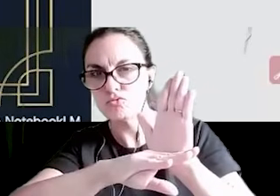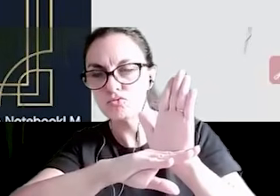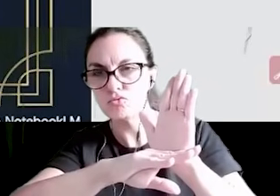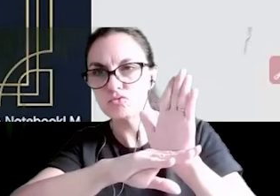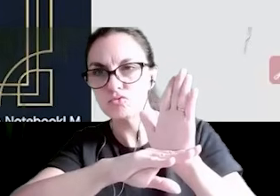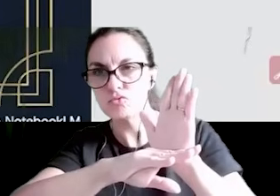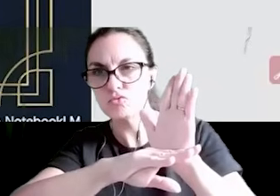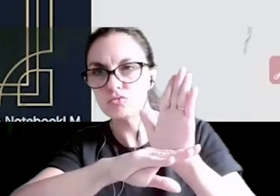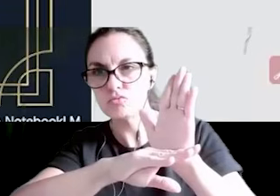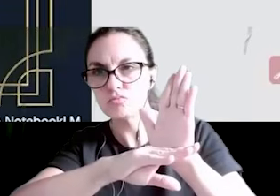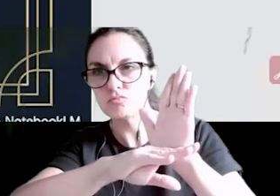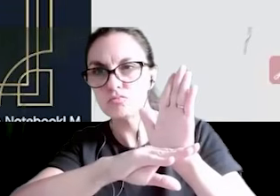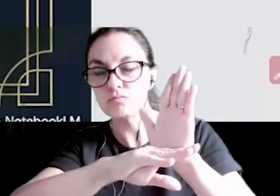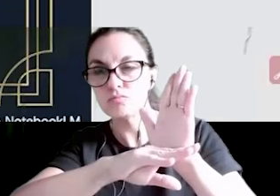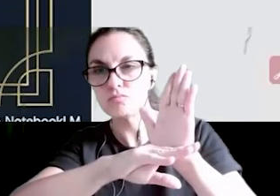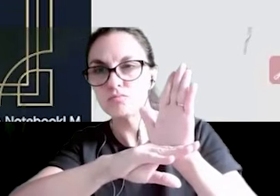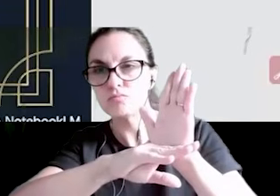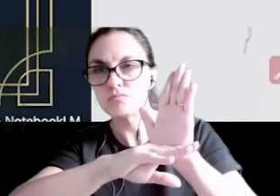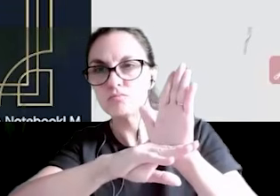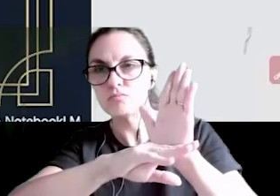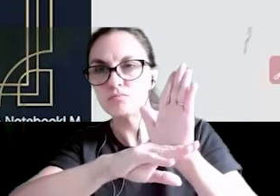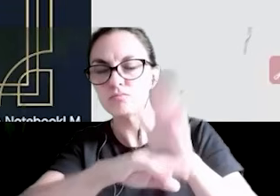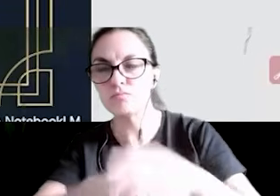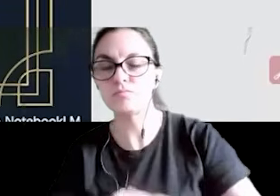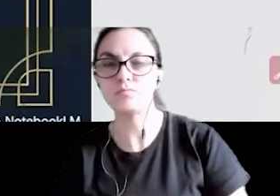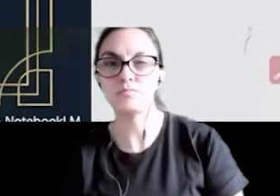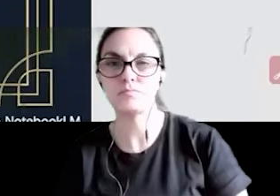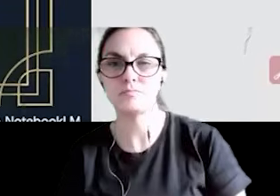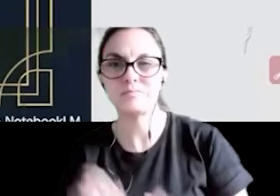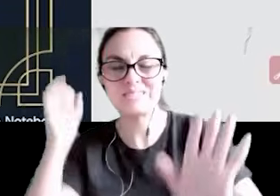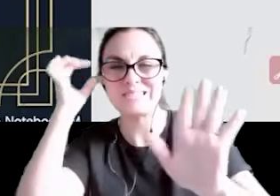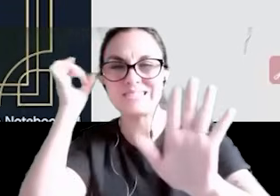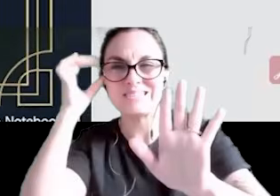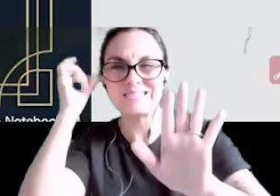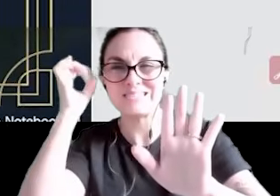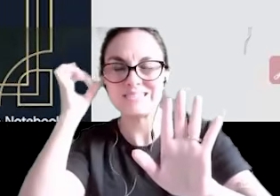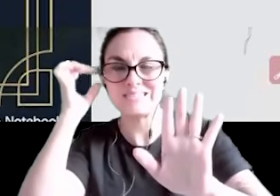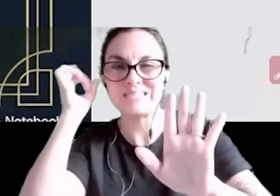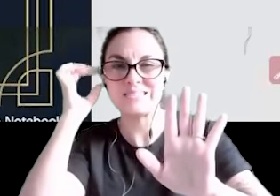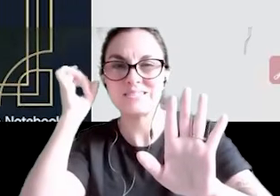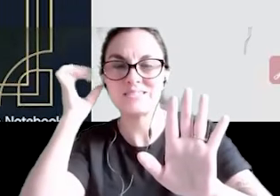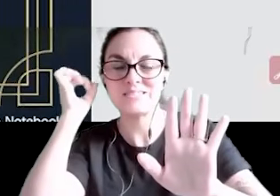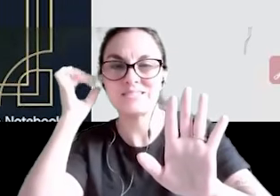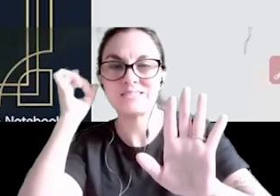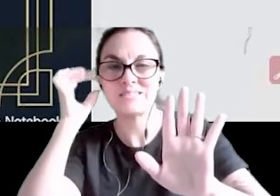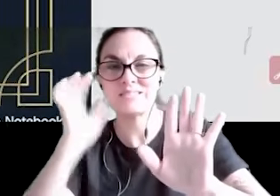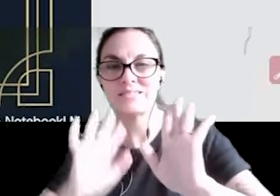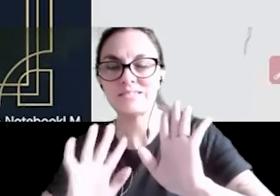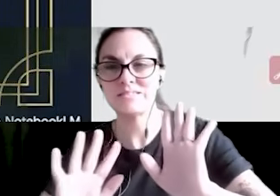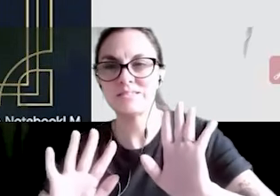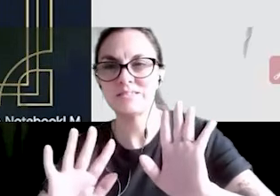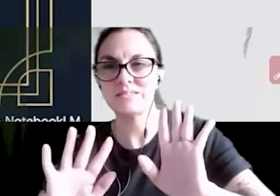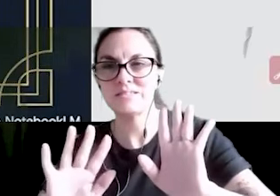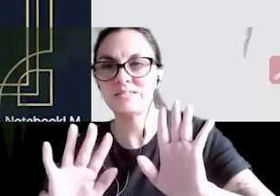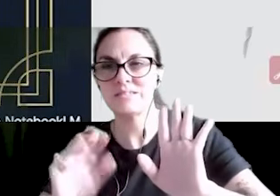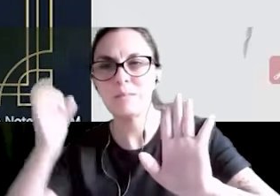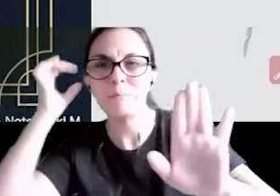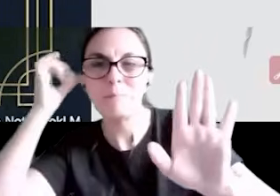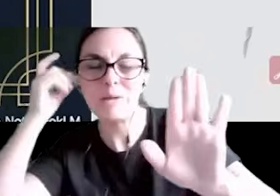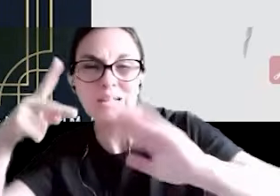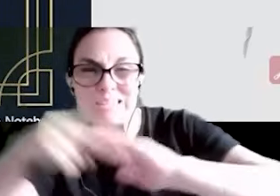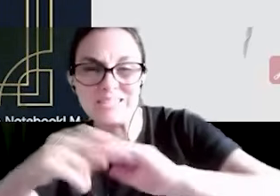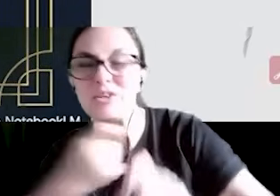tiene que dar no Perdón, solo en el Perdón, no quiero interrumpir,